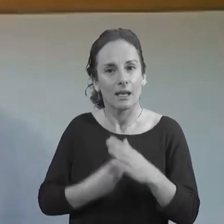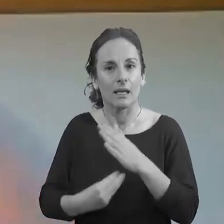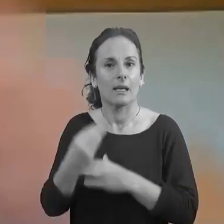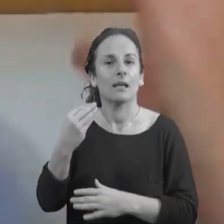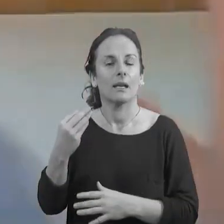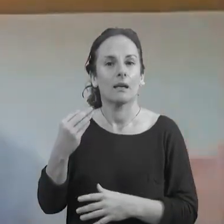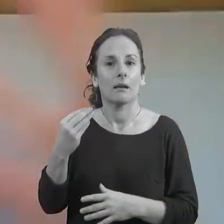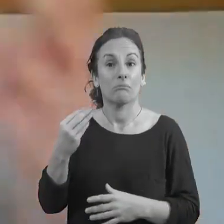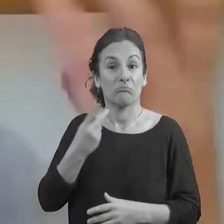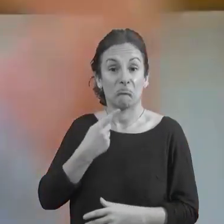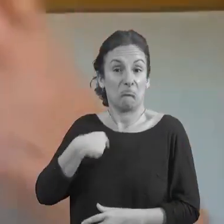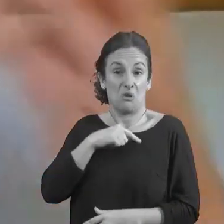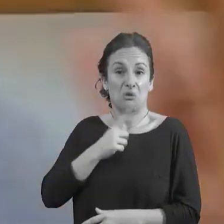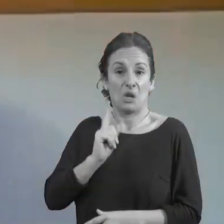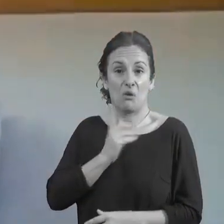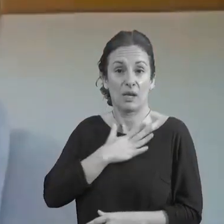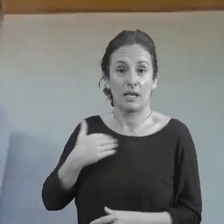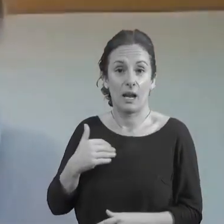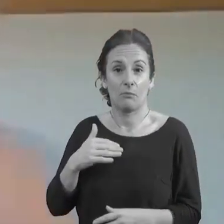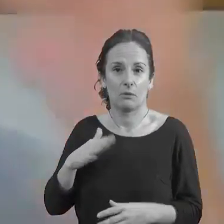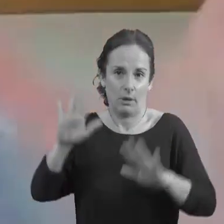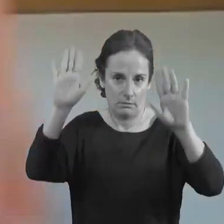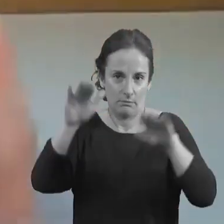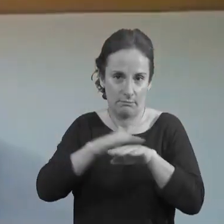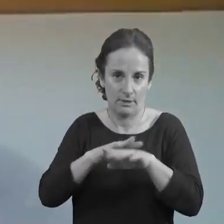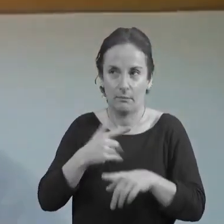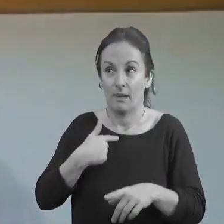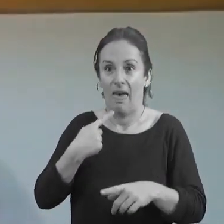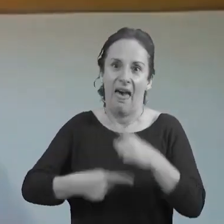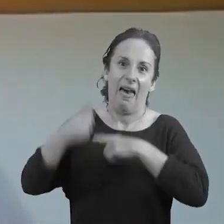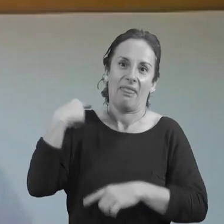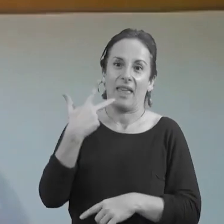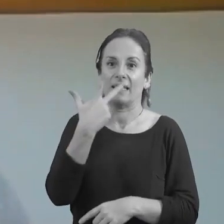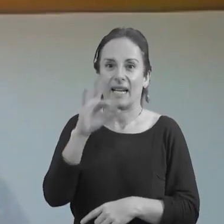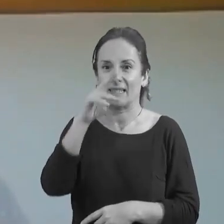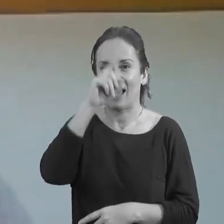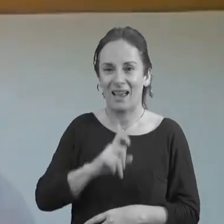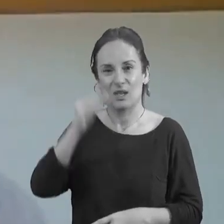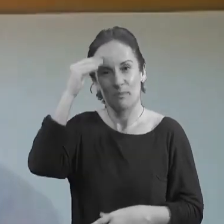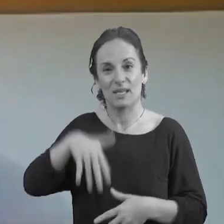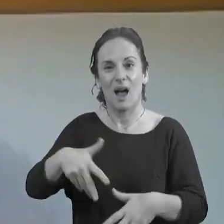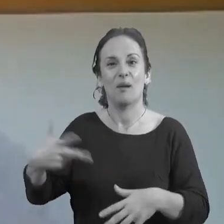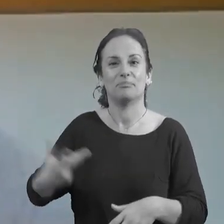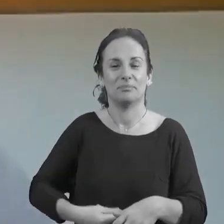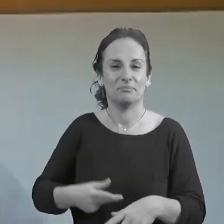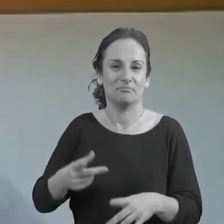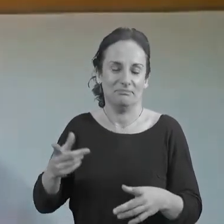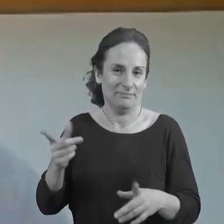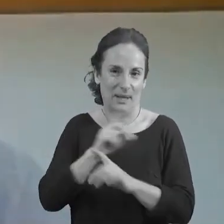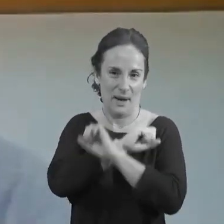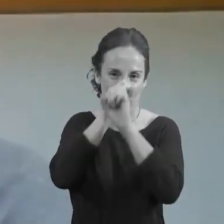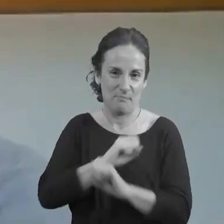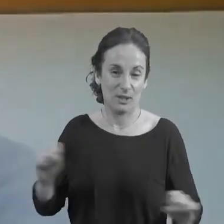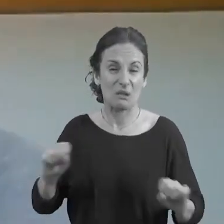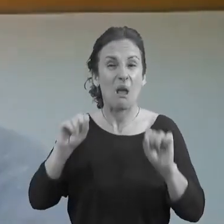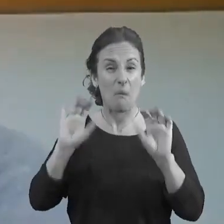de, bueno, claro, hace 30 años ni te planteamos la inseminación o cosas de esas, pero es que no, nuestro sentido de la maternidad